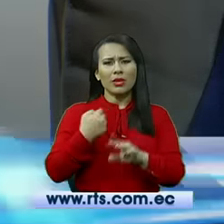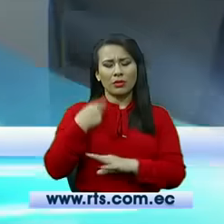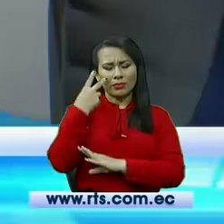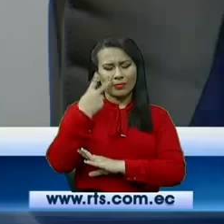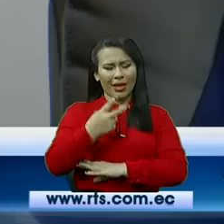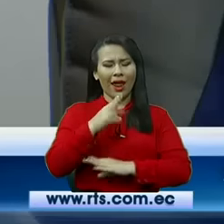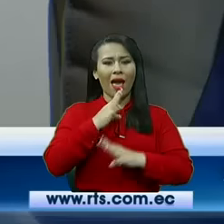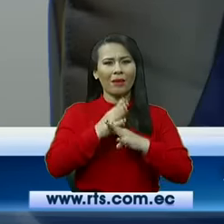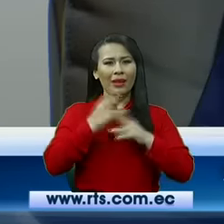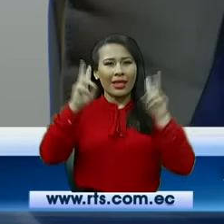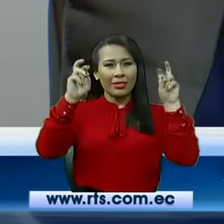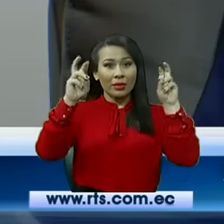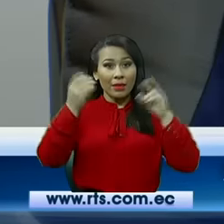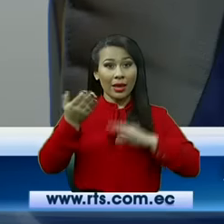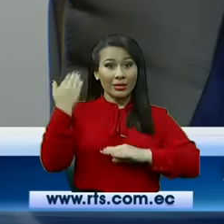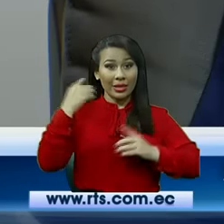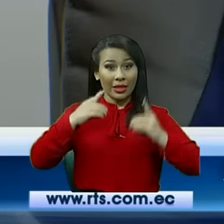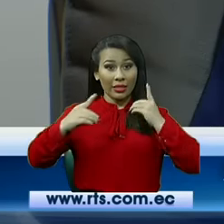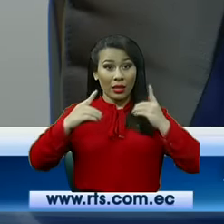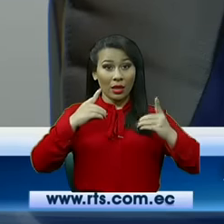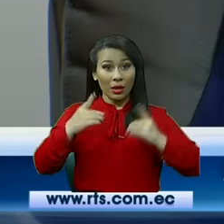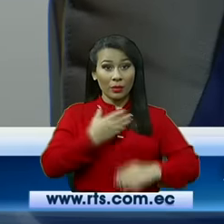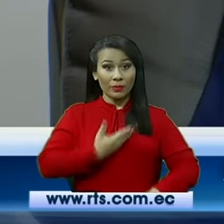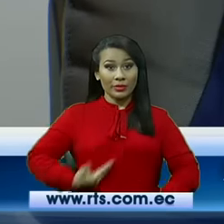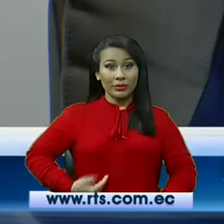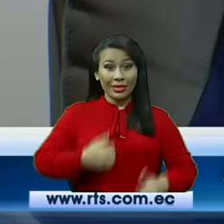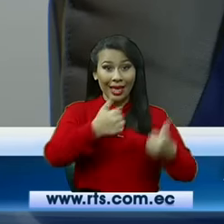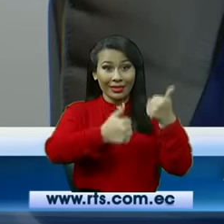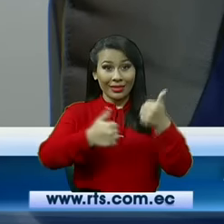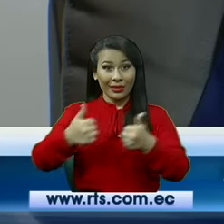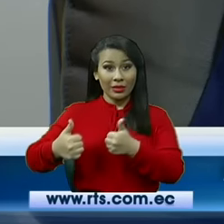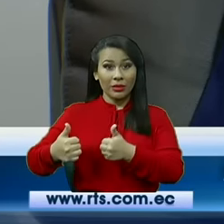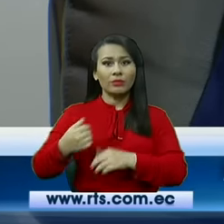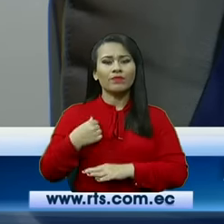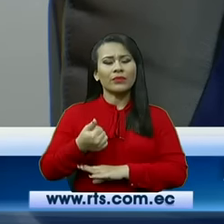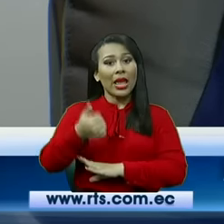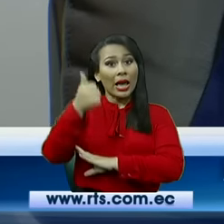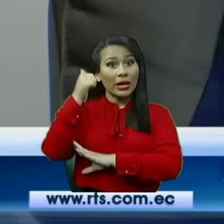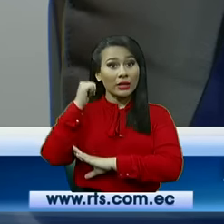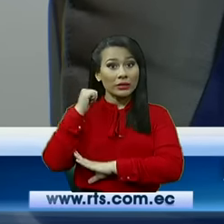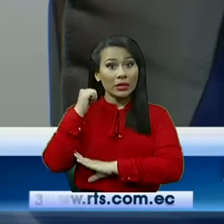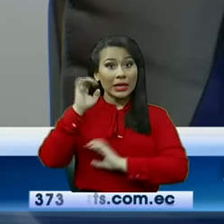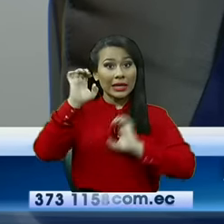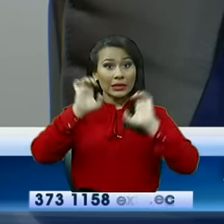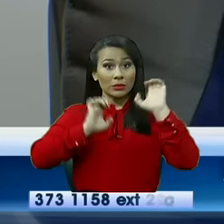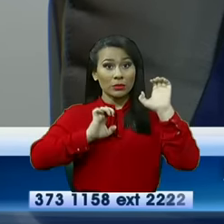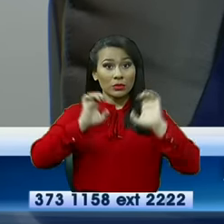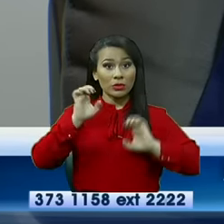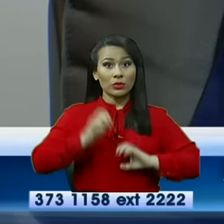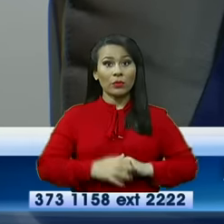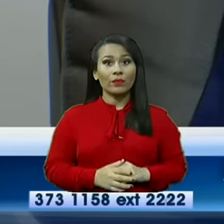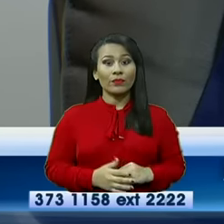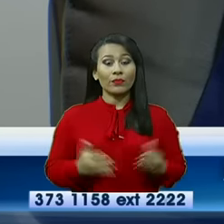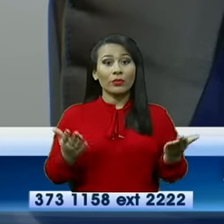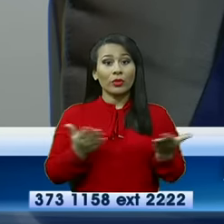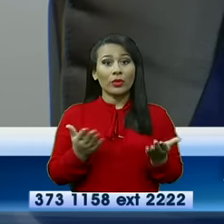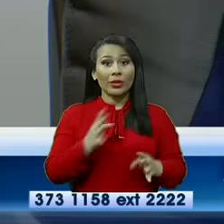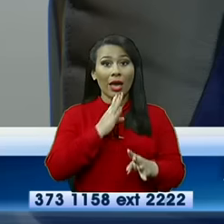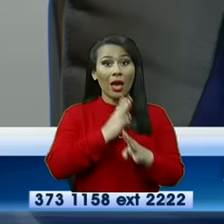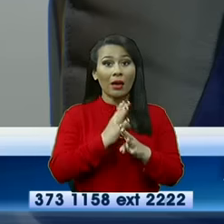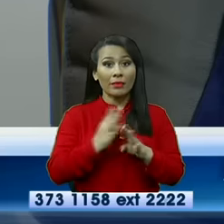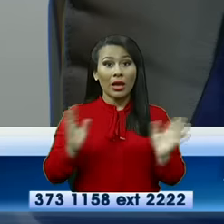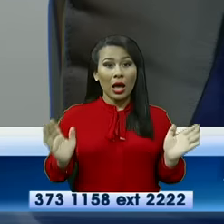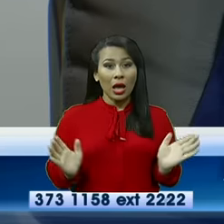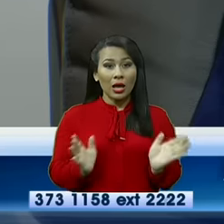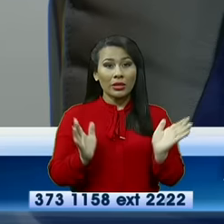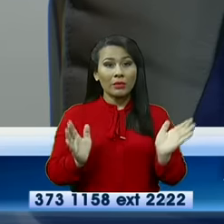reiterar el hecho de que en la exposición que hubo promovido por la cámara por